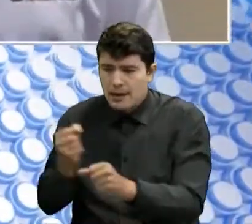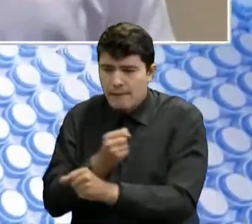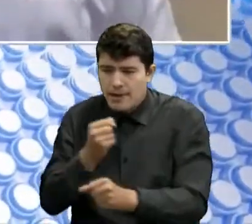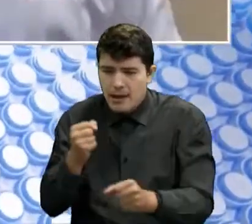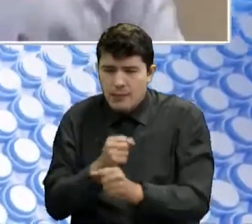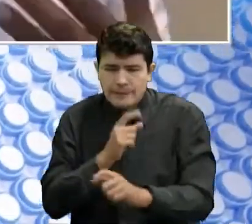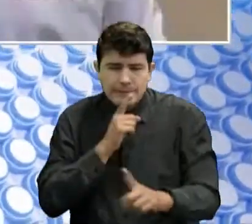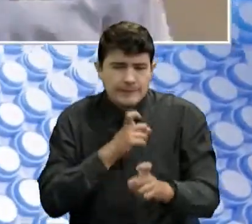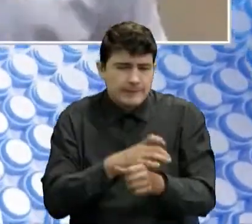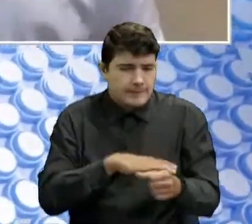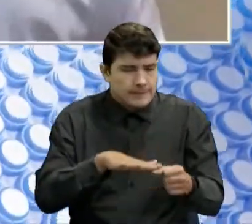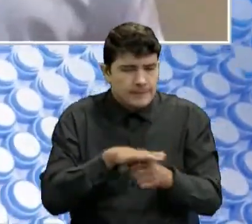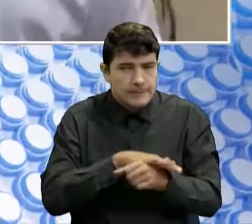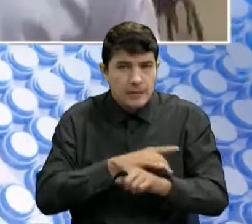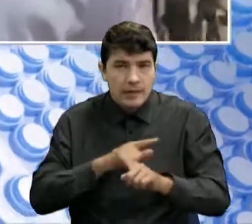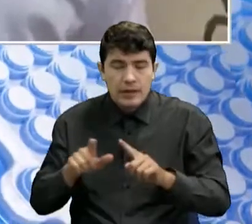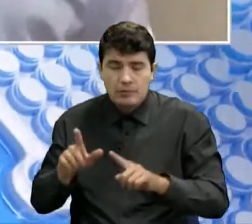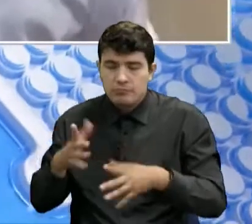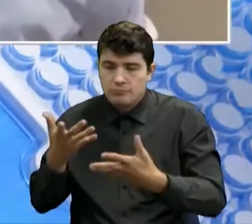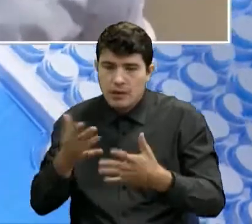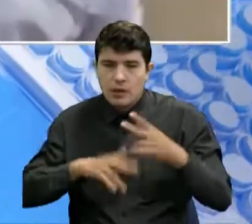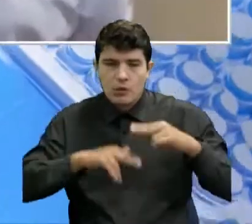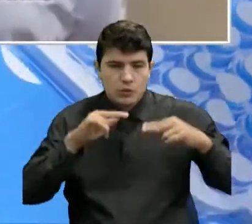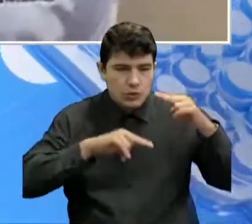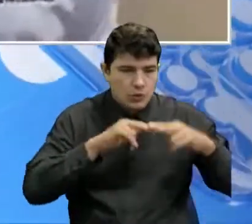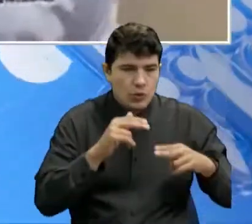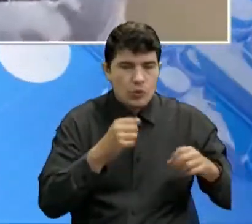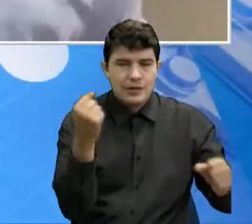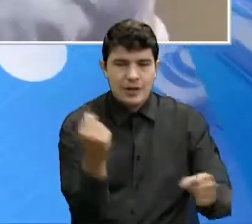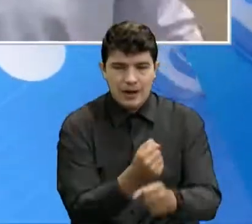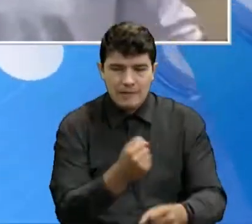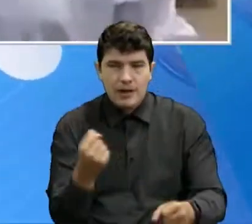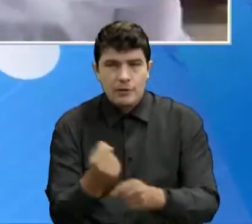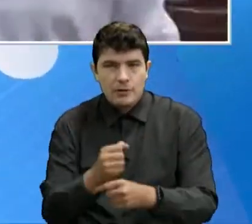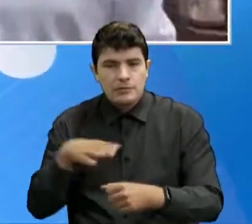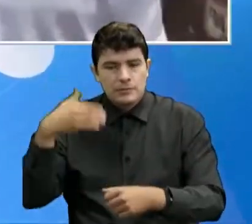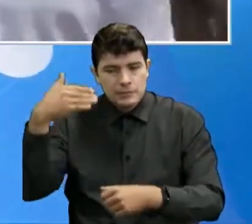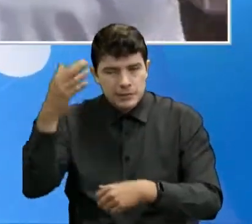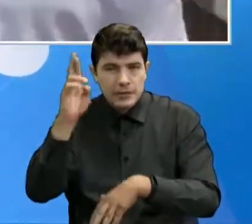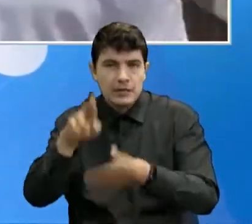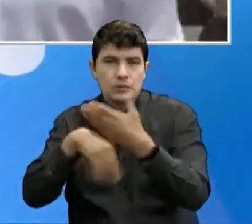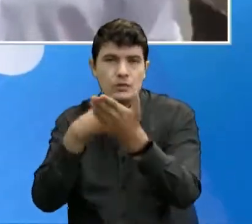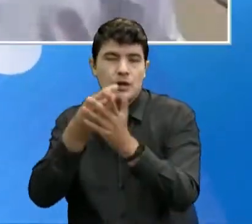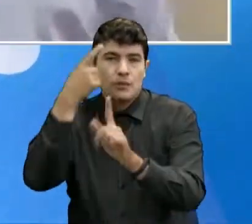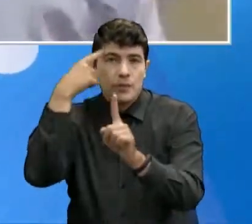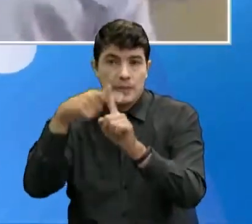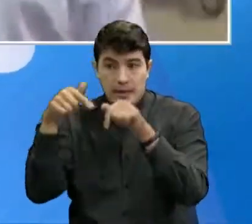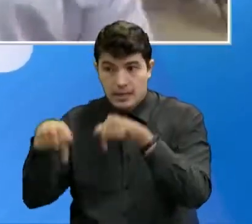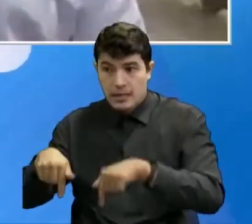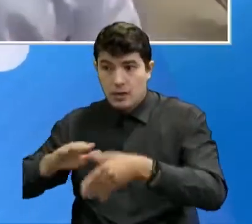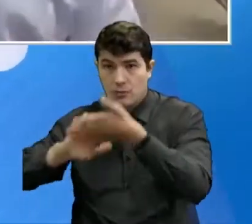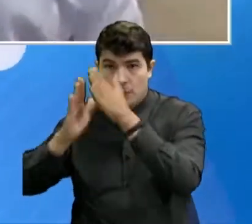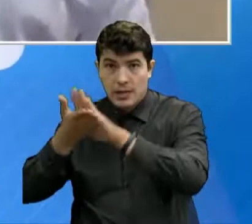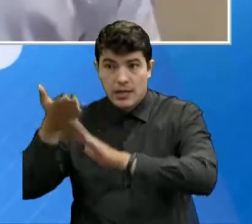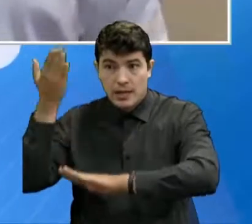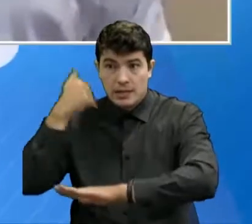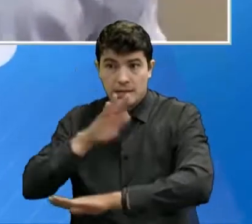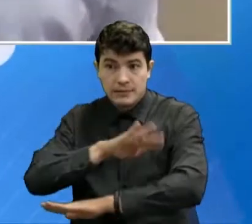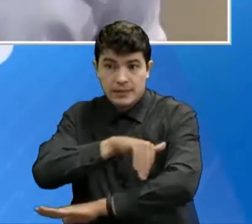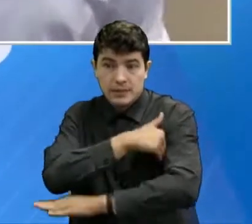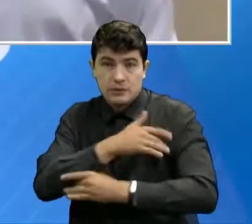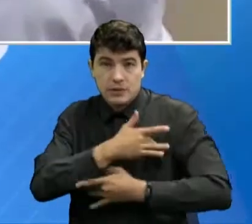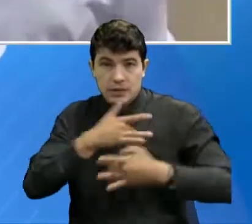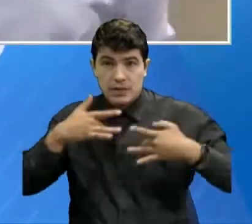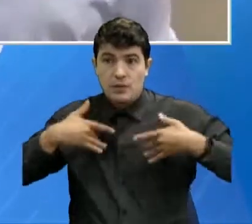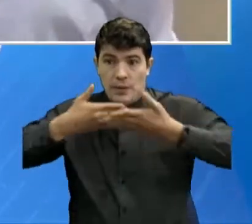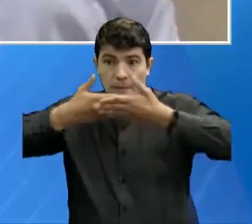dificultades. Y a lo largo de las obras, a lo largo de las realizaciones, pues también llegan los resultados. Aquí en esta comuna inauguramos con el ministro de Salud un centro